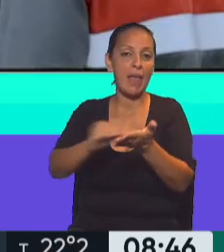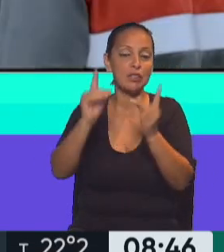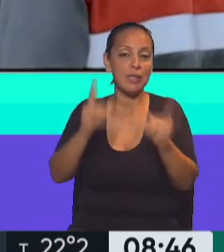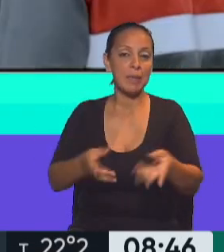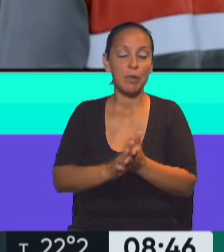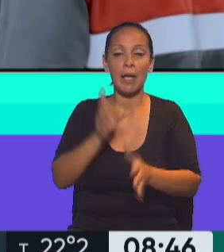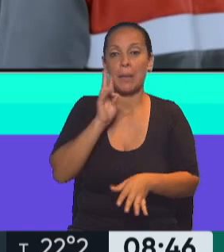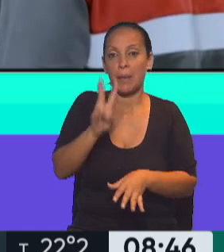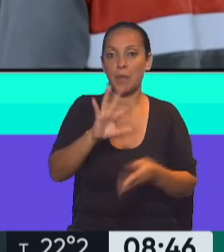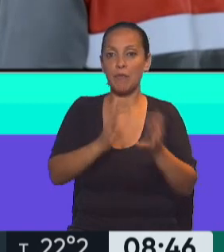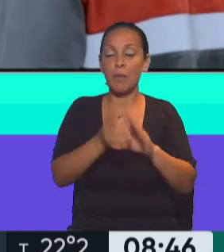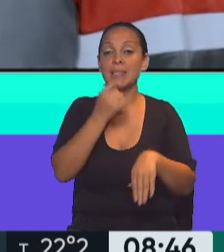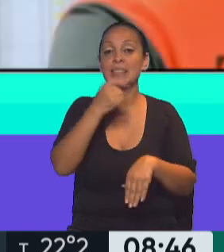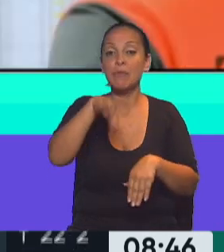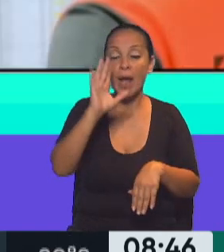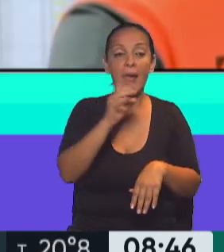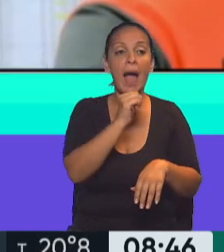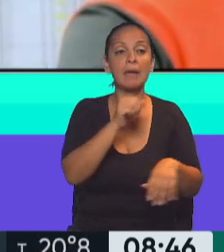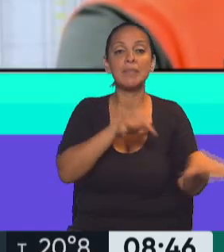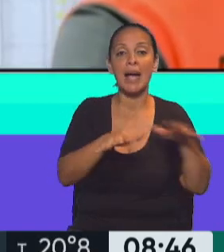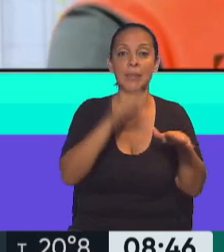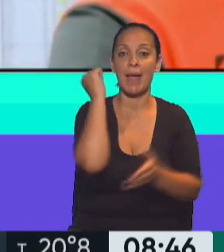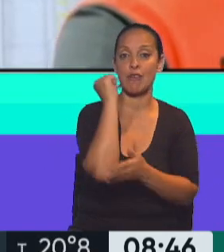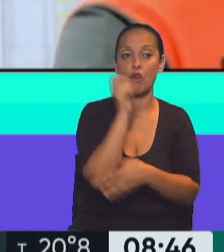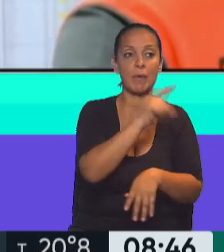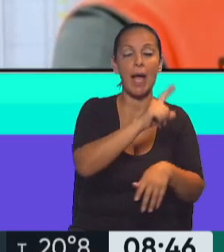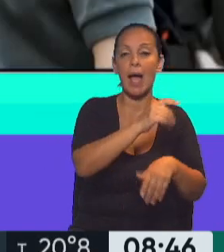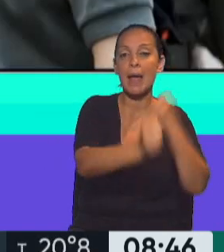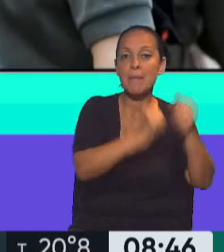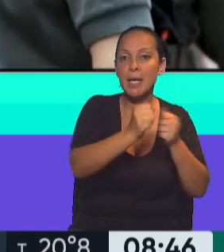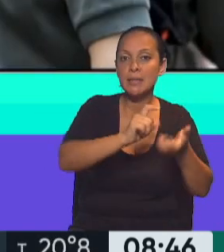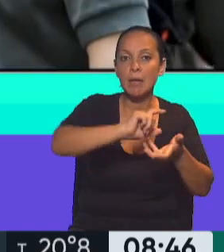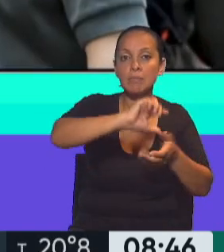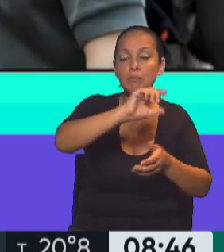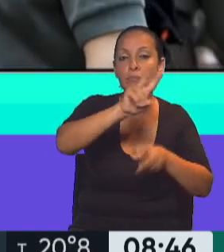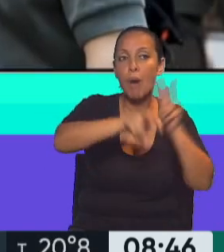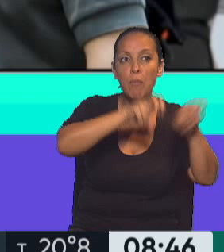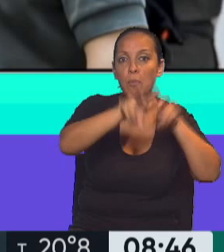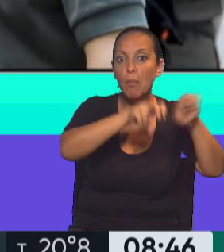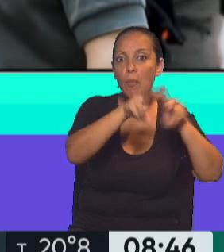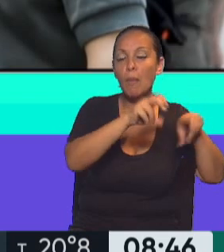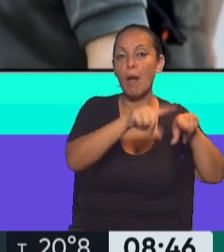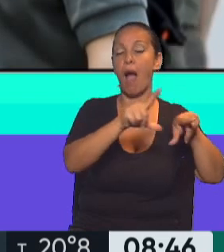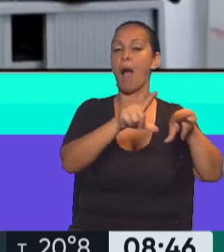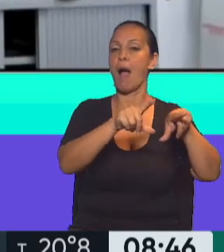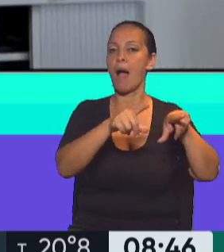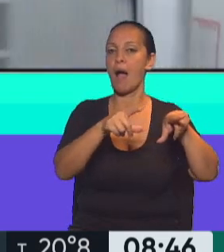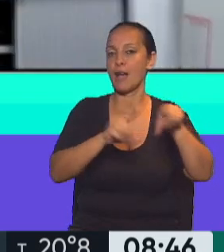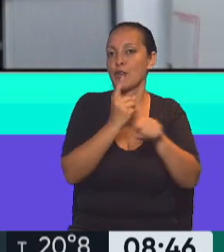vaso lleno de todo esto, si no hubiera habido una actividad económica que le hubiera permitido a la empresa tener un rendimiento extraordinario, no podría